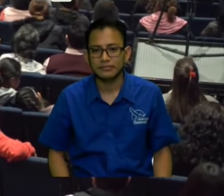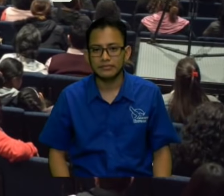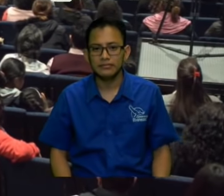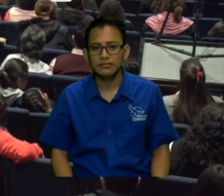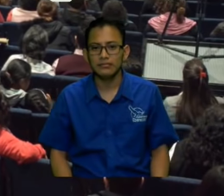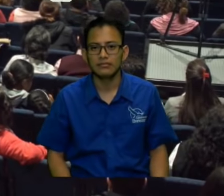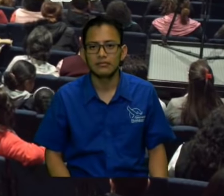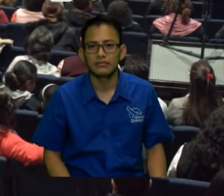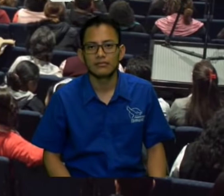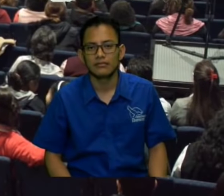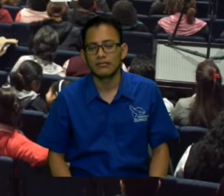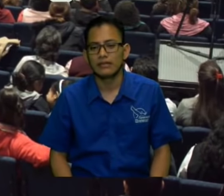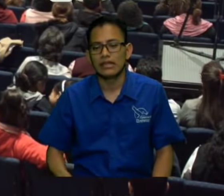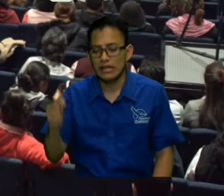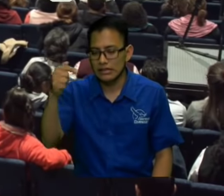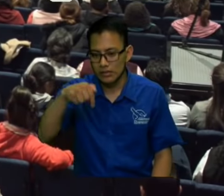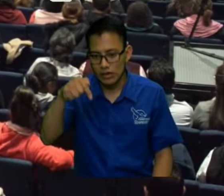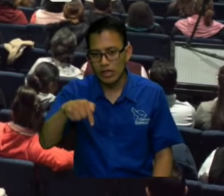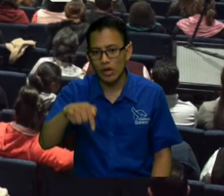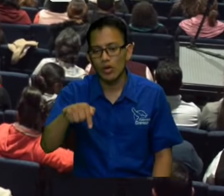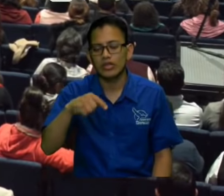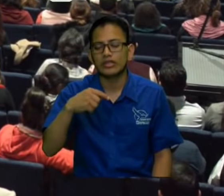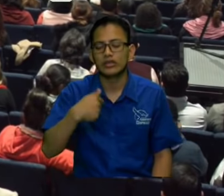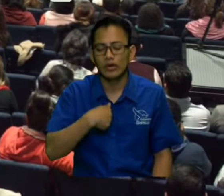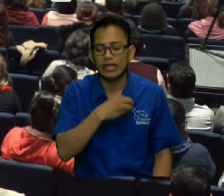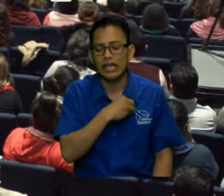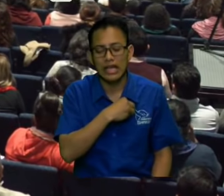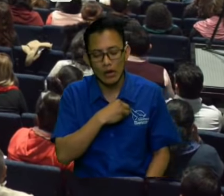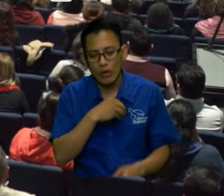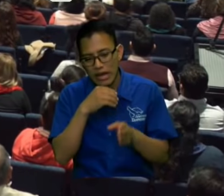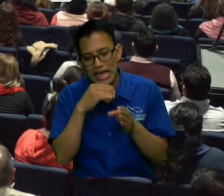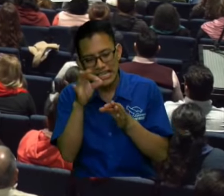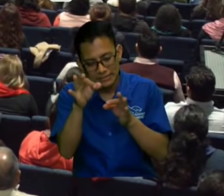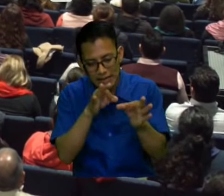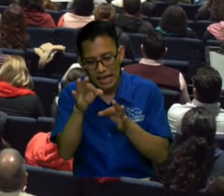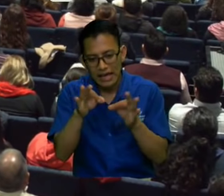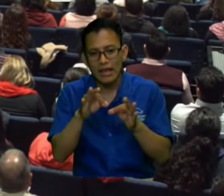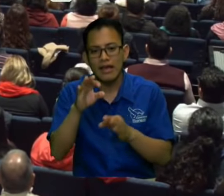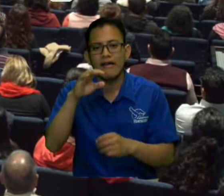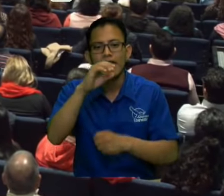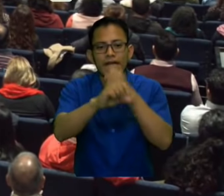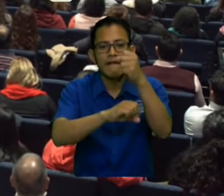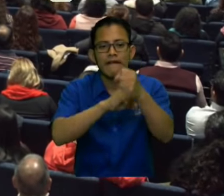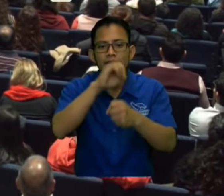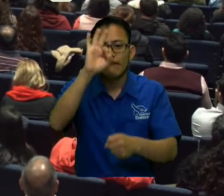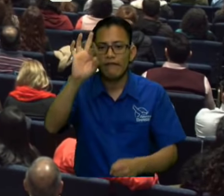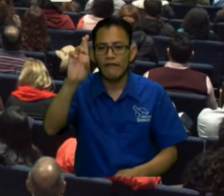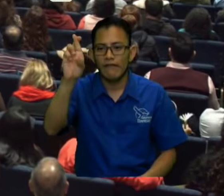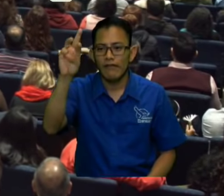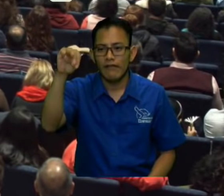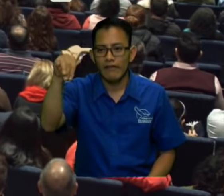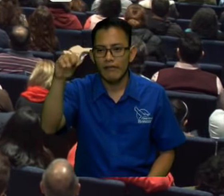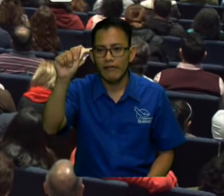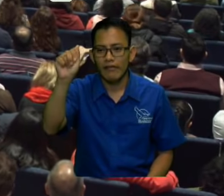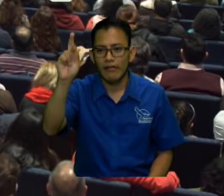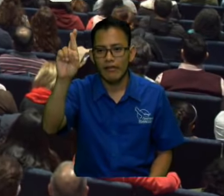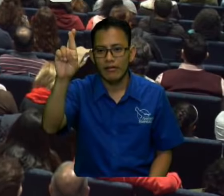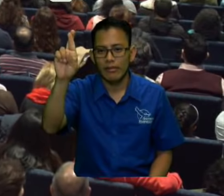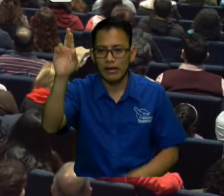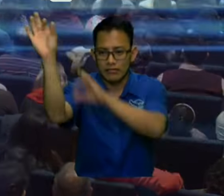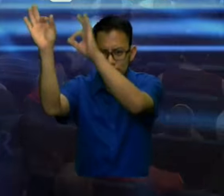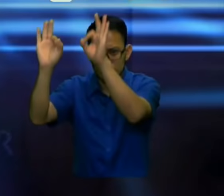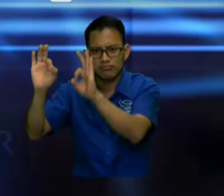etimológico de lo que yo le quiero conversar hoy, y lo voy a subrayar aquí, formar. Solamente para recuperar algunas